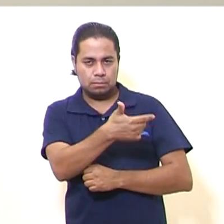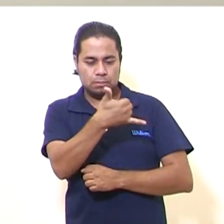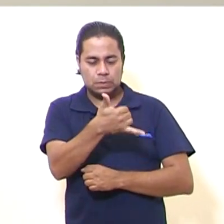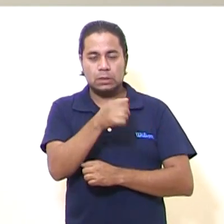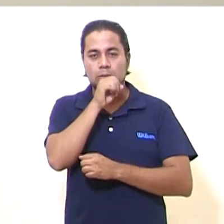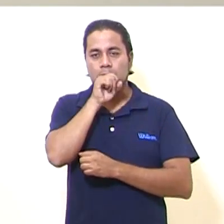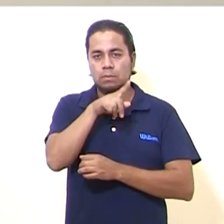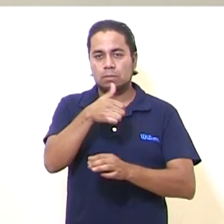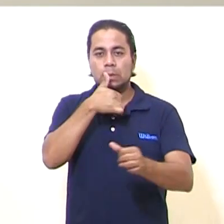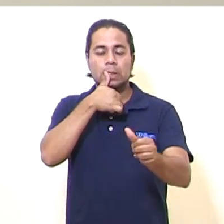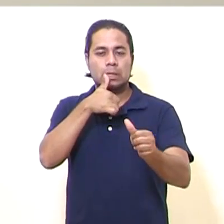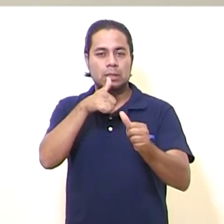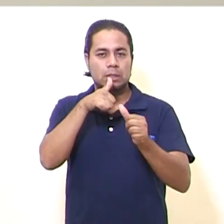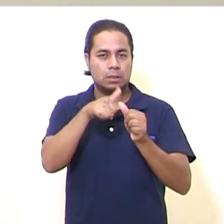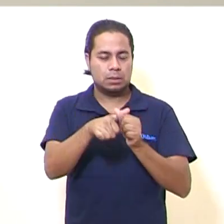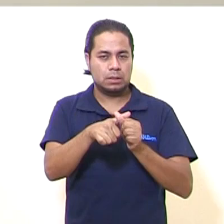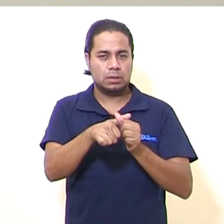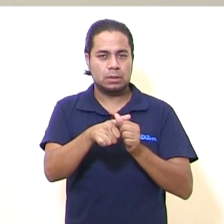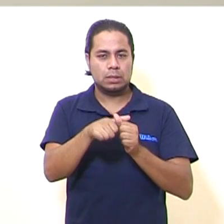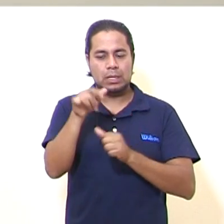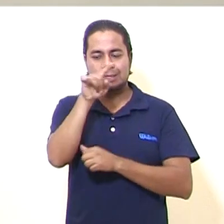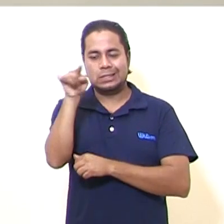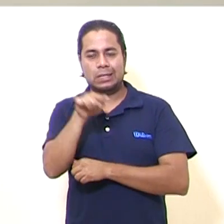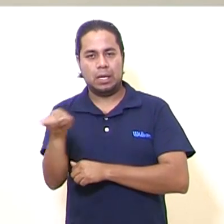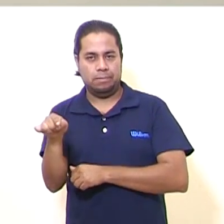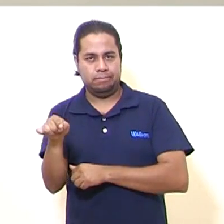y la letra Z.